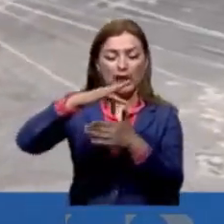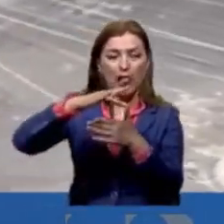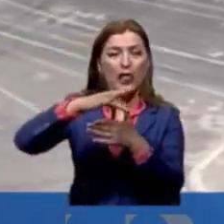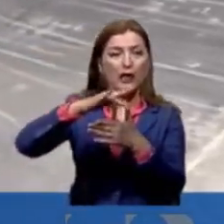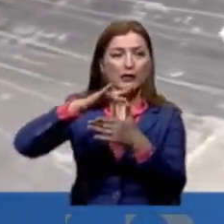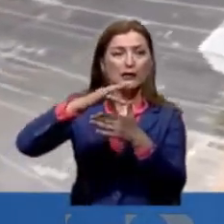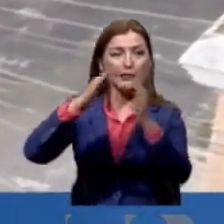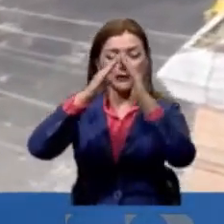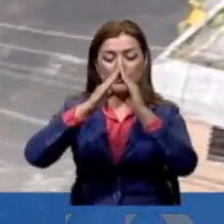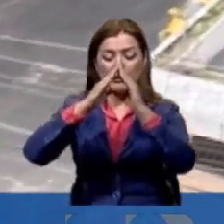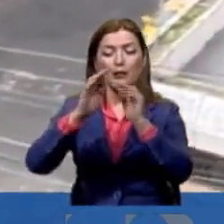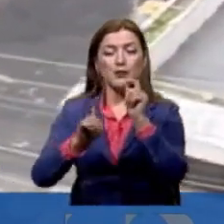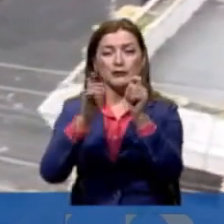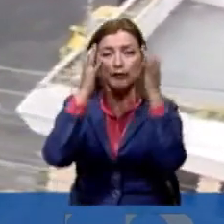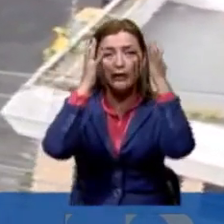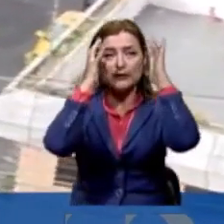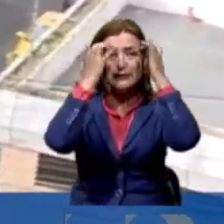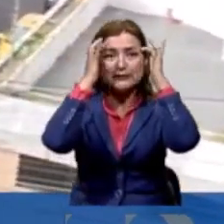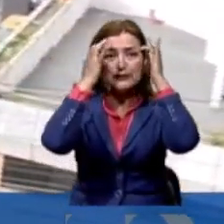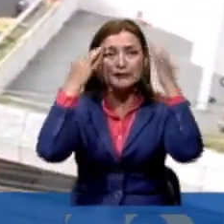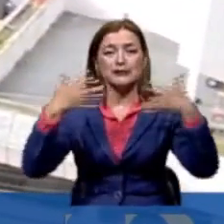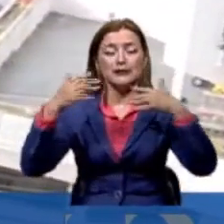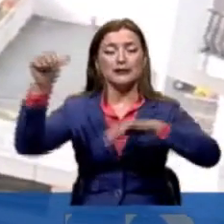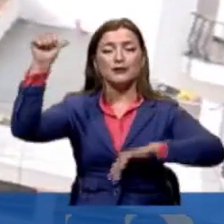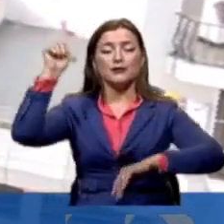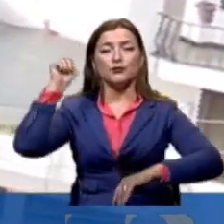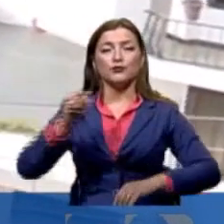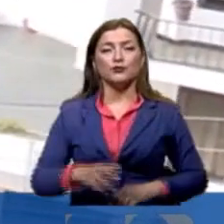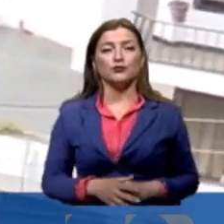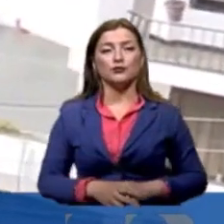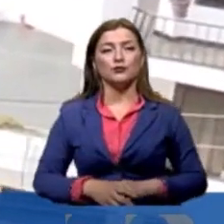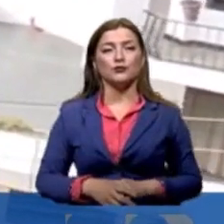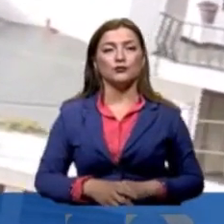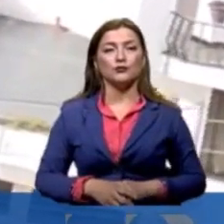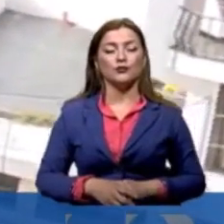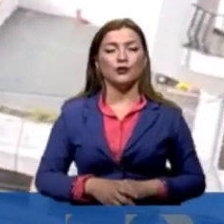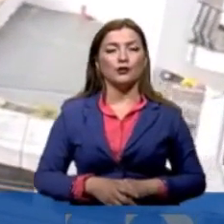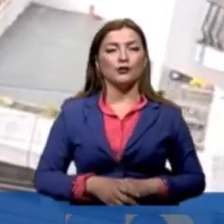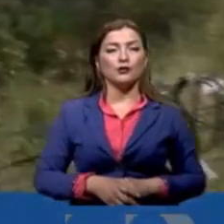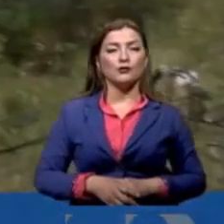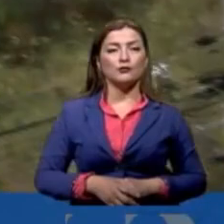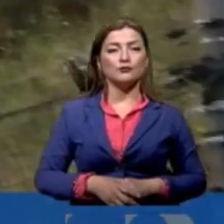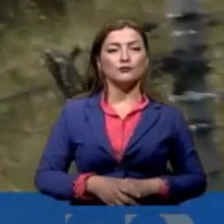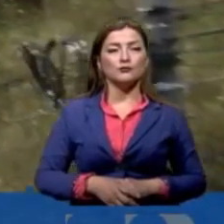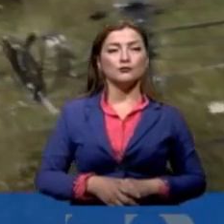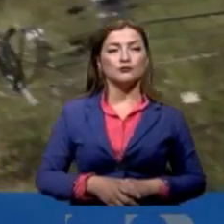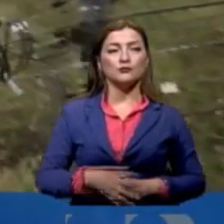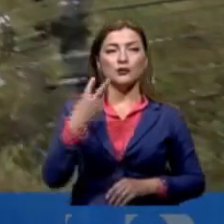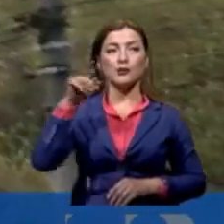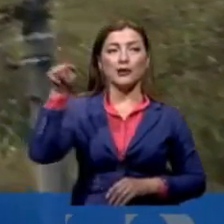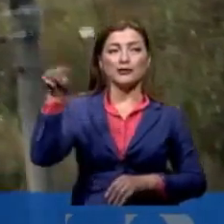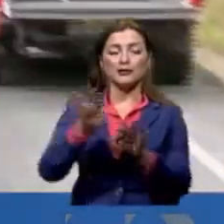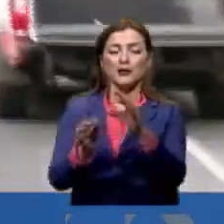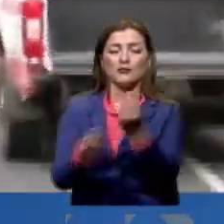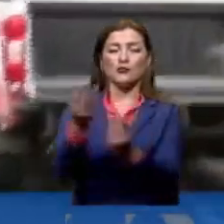de este incendio y que preocupó justamente a los moradores de este sector. A esta hora de la mañana nosotros vamos a poder observar cómo se siguen